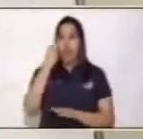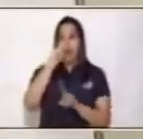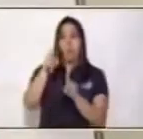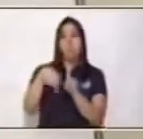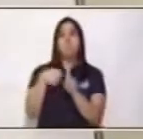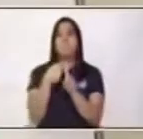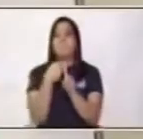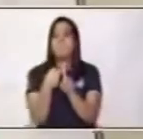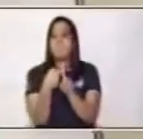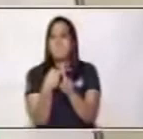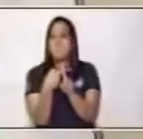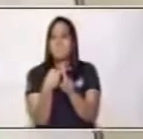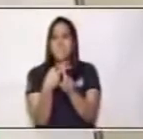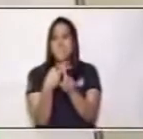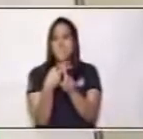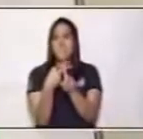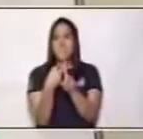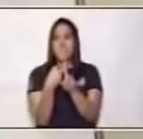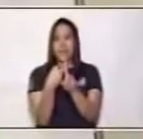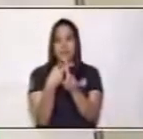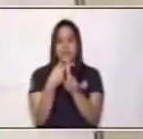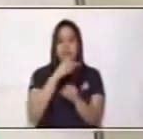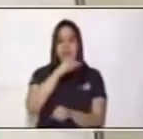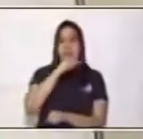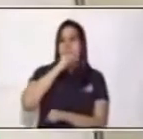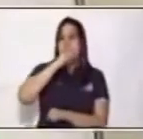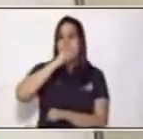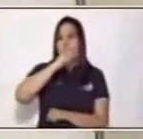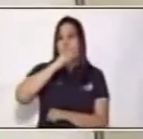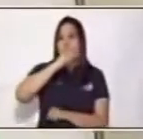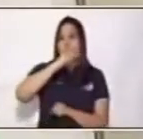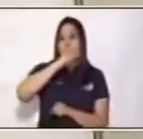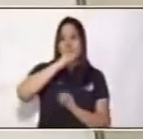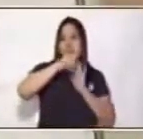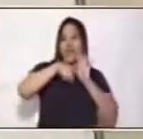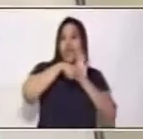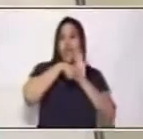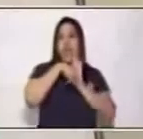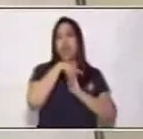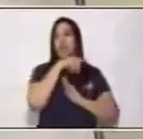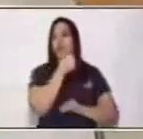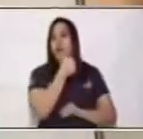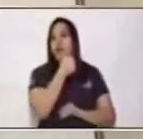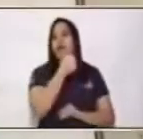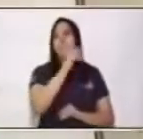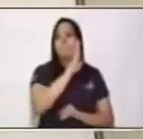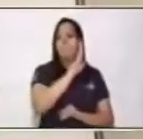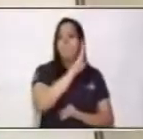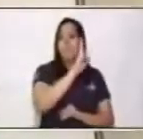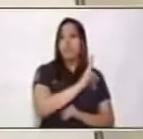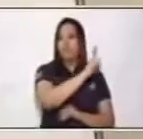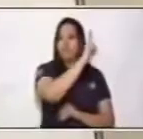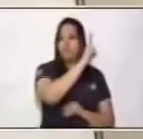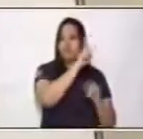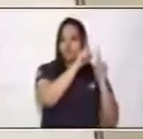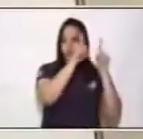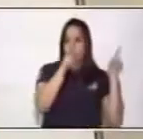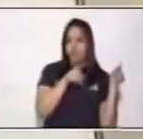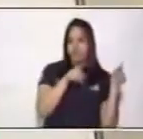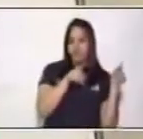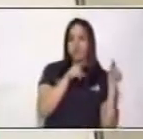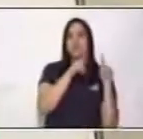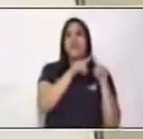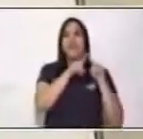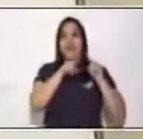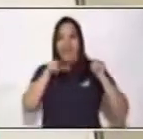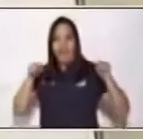vamos a poner el parámetro, menos AB más B cuadrado. Este es el parámetro o el formato